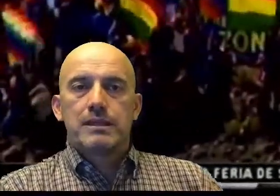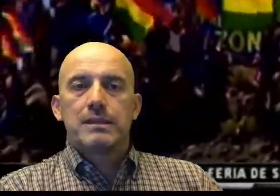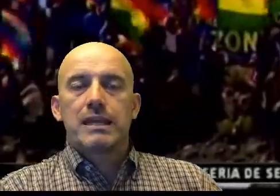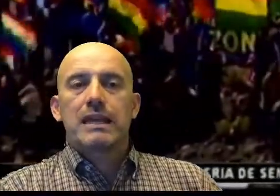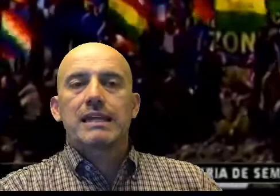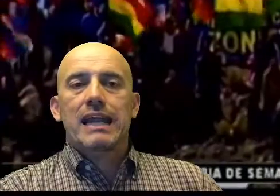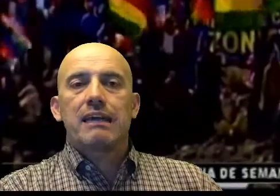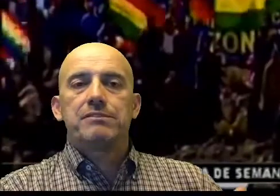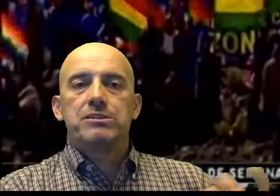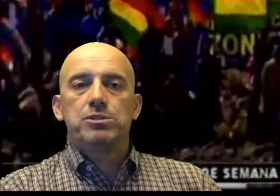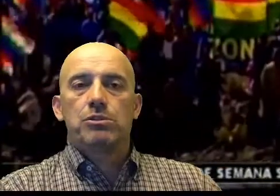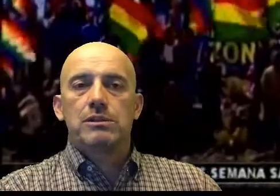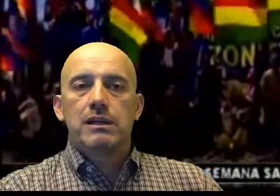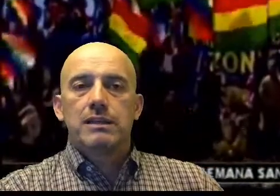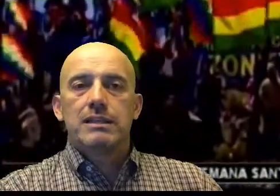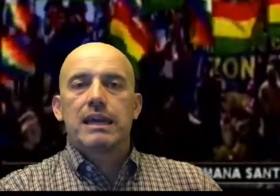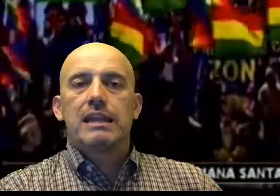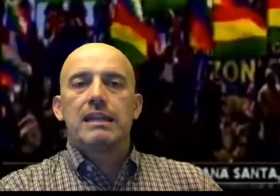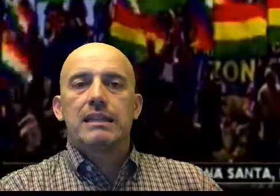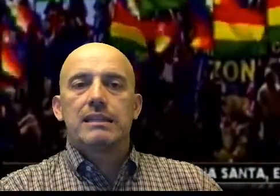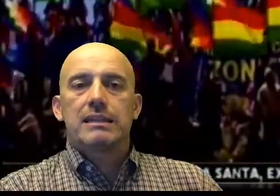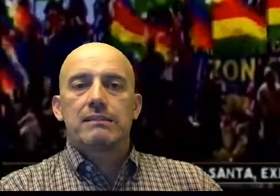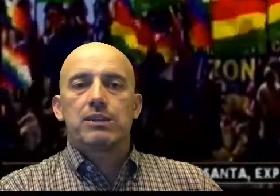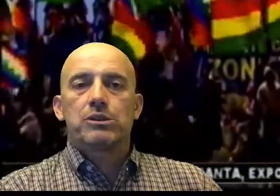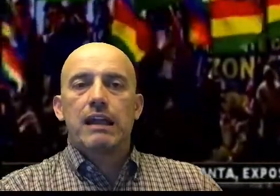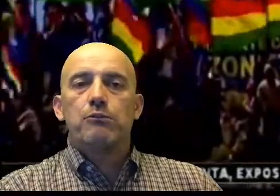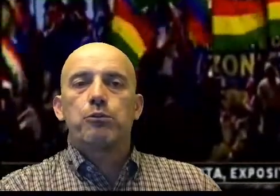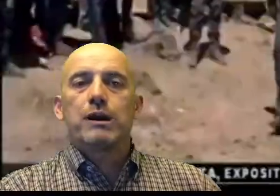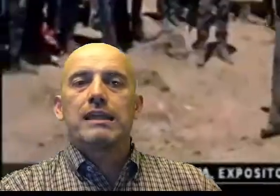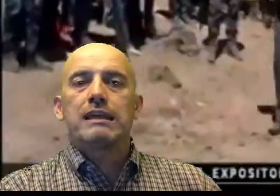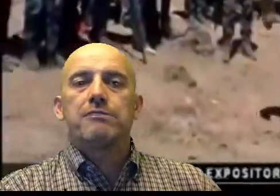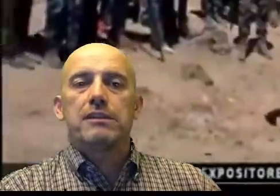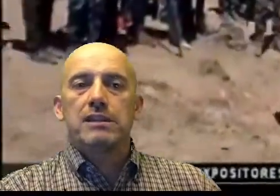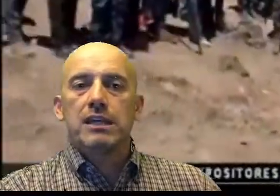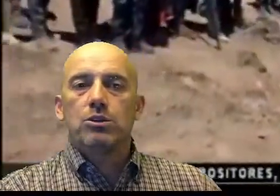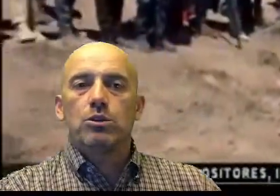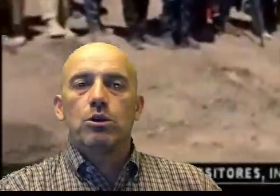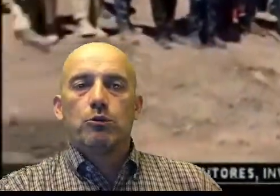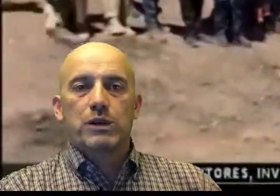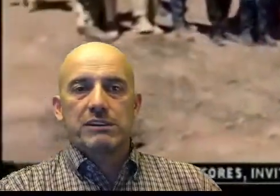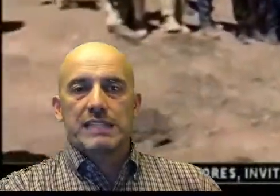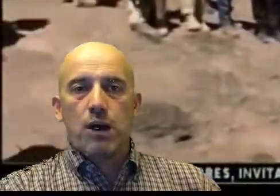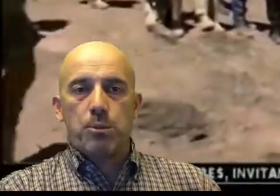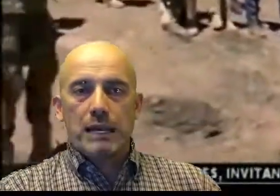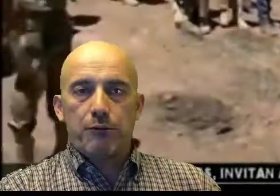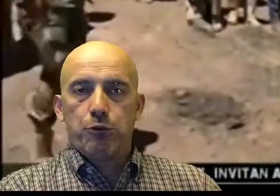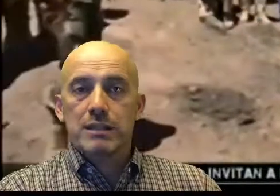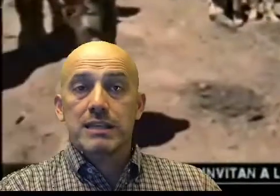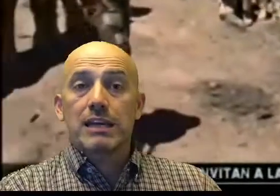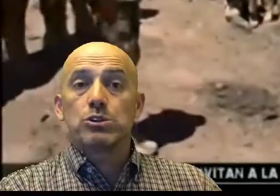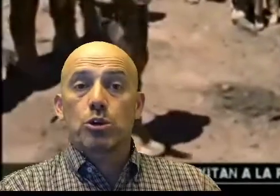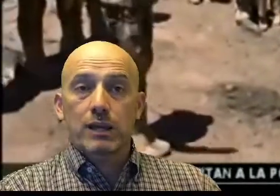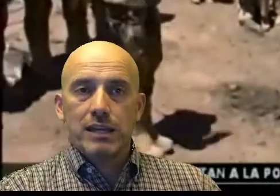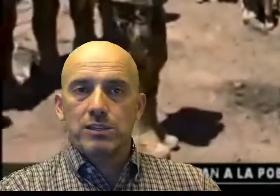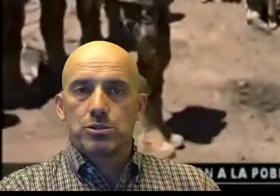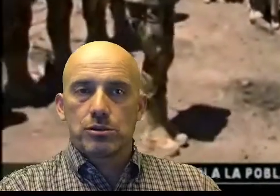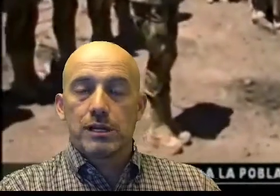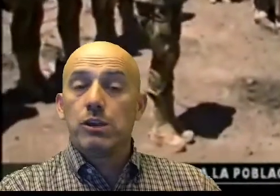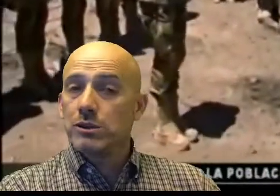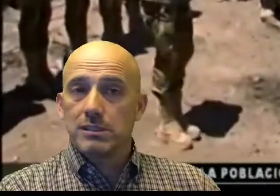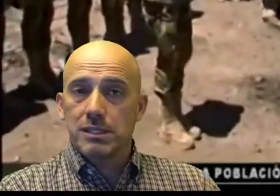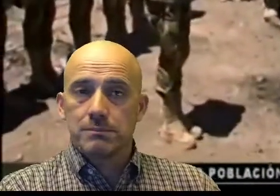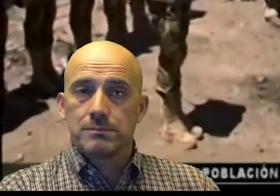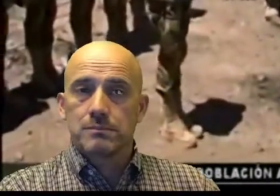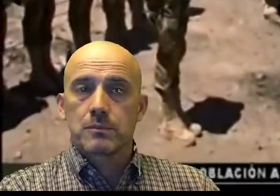tiene que crear la ficción de que el litoral fue defendido fue arrebatado por la fuerza y todo lo que ha dicho